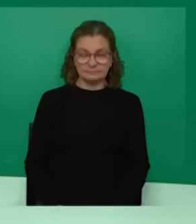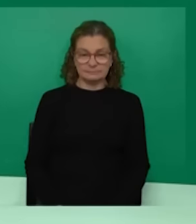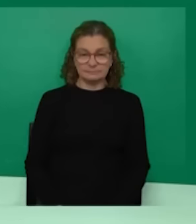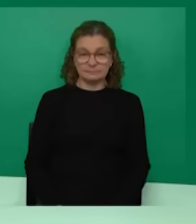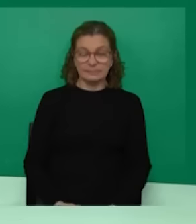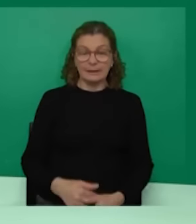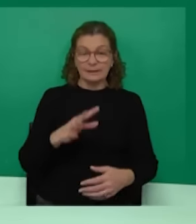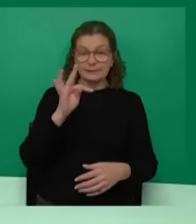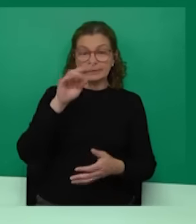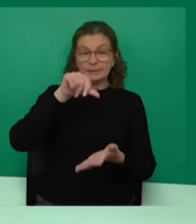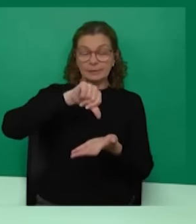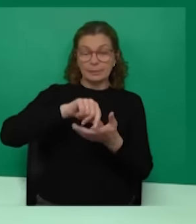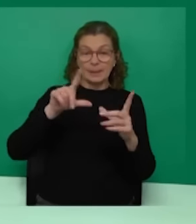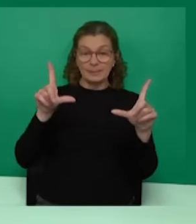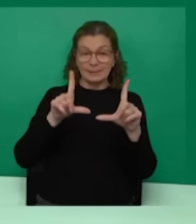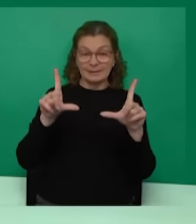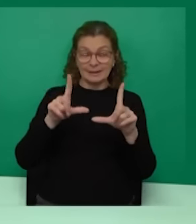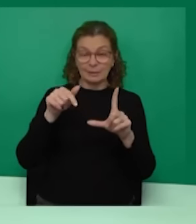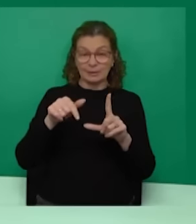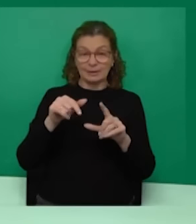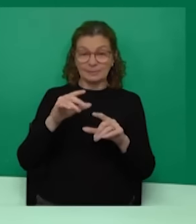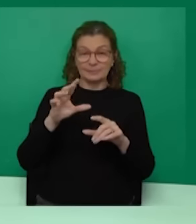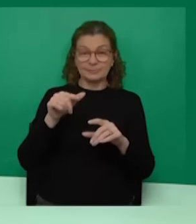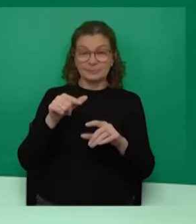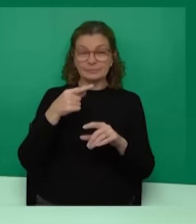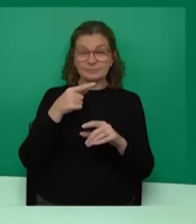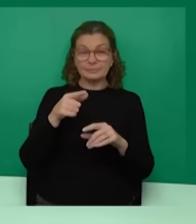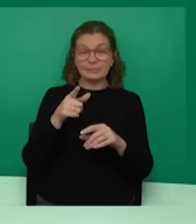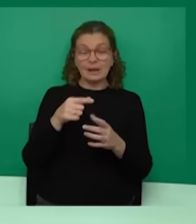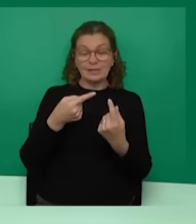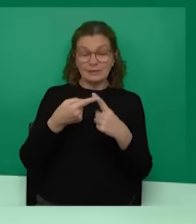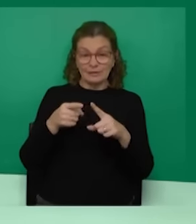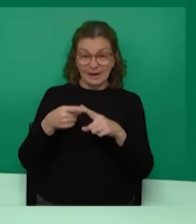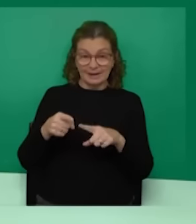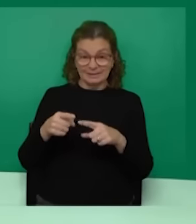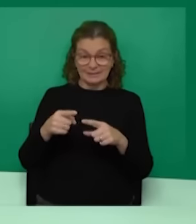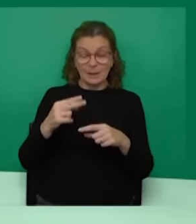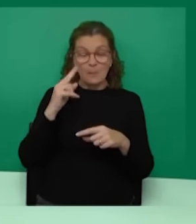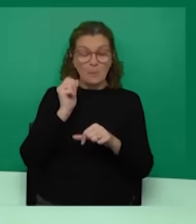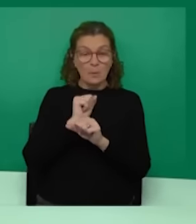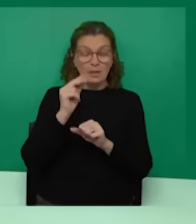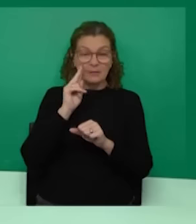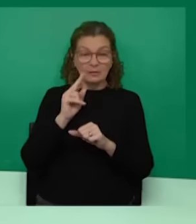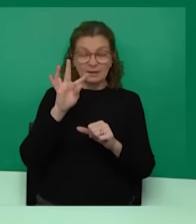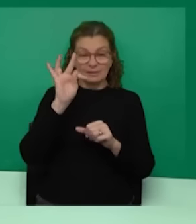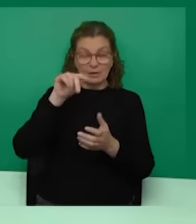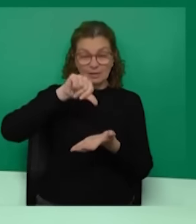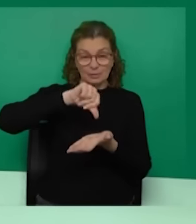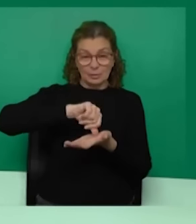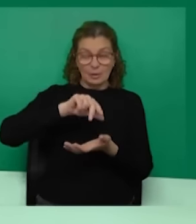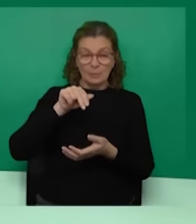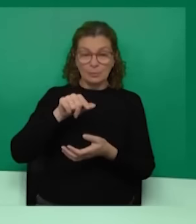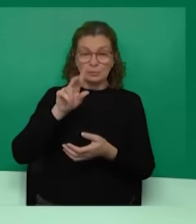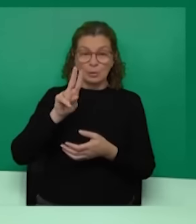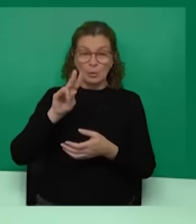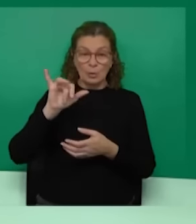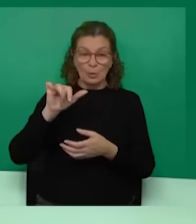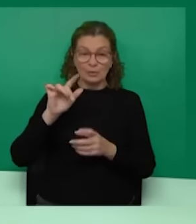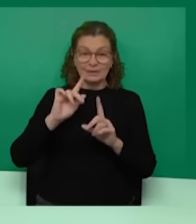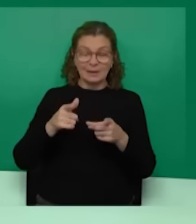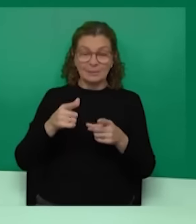TV ciudad en sus pantallas con ese al final porque estamos en sus dispositivos a través de la web del Canal tvci punu y también